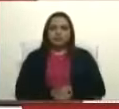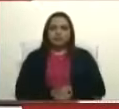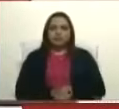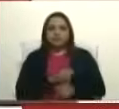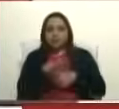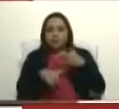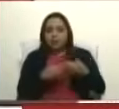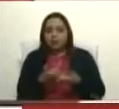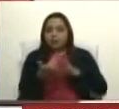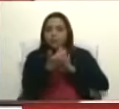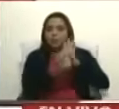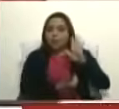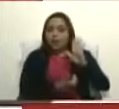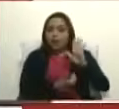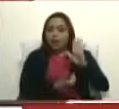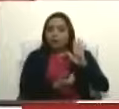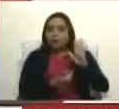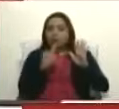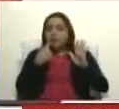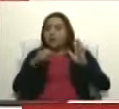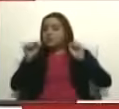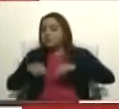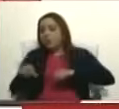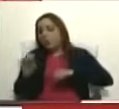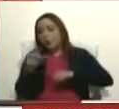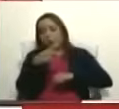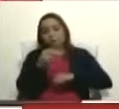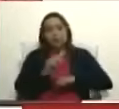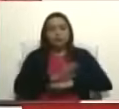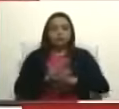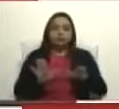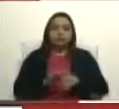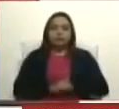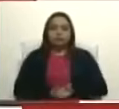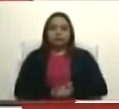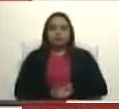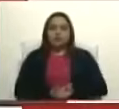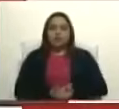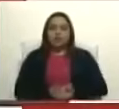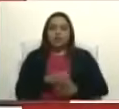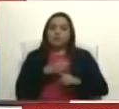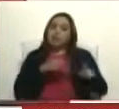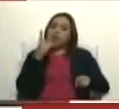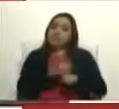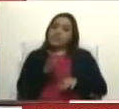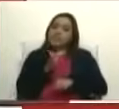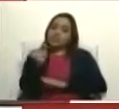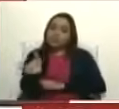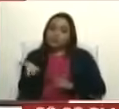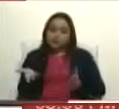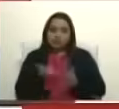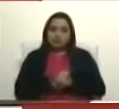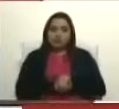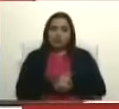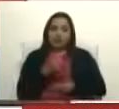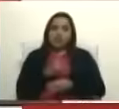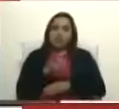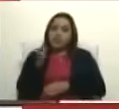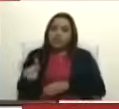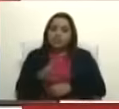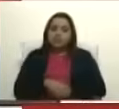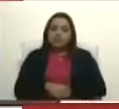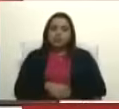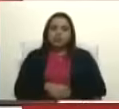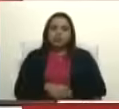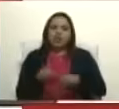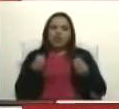las pruebas, dirán si sí o si no. Pero tienen que ir. Tienen que ir. ¿Y de dónde viene